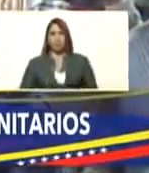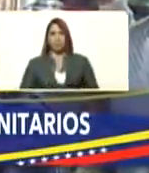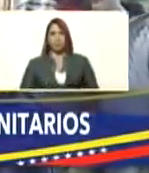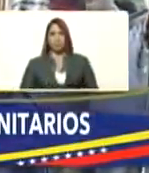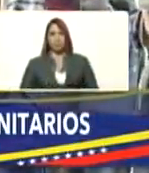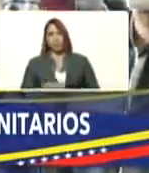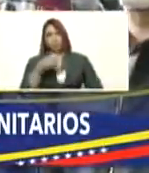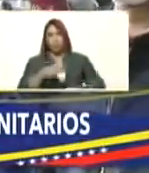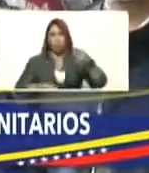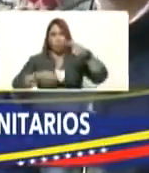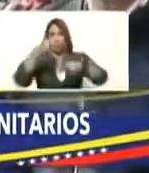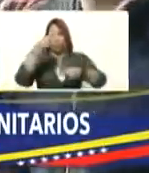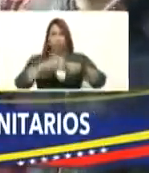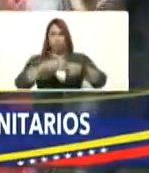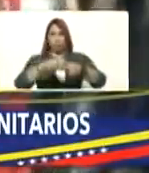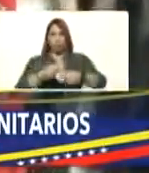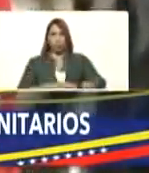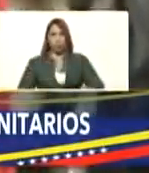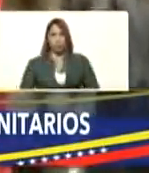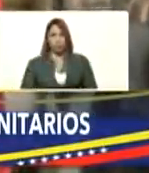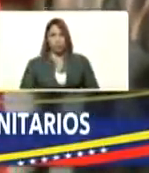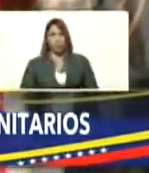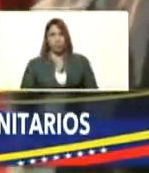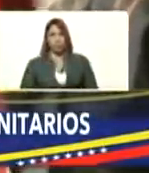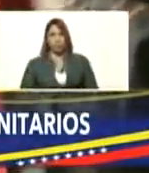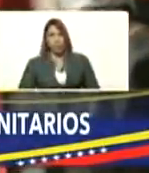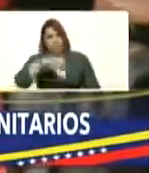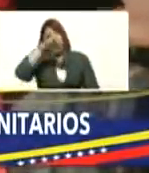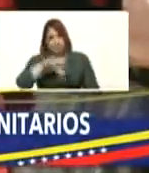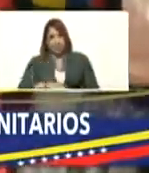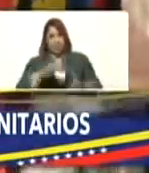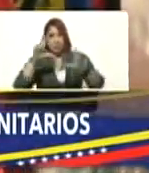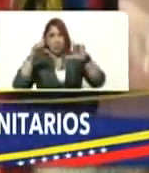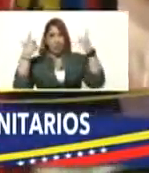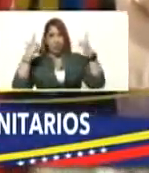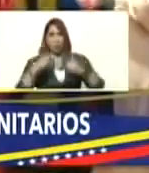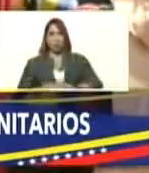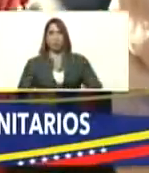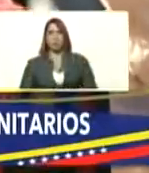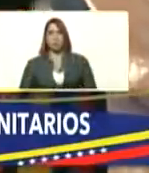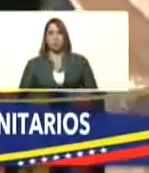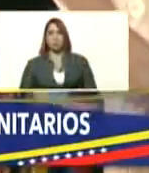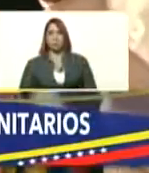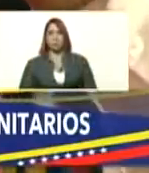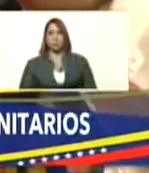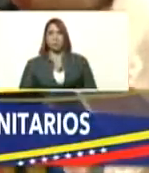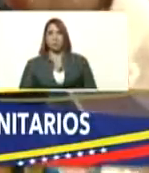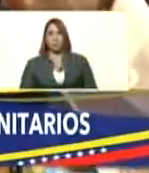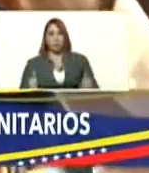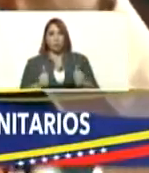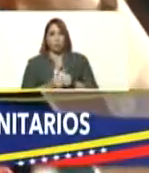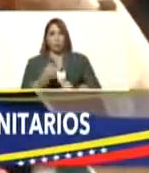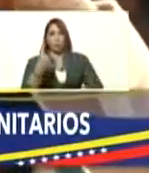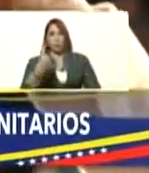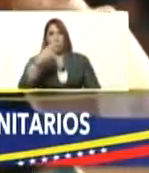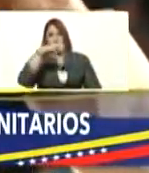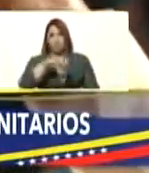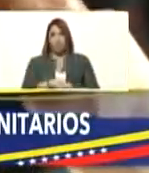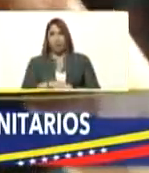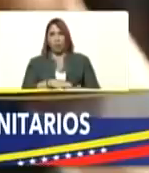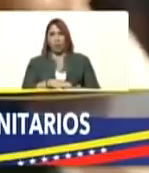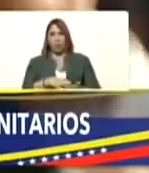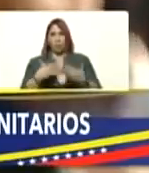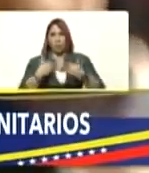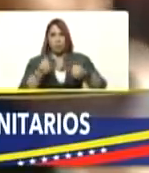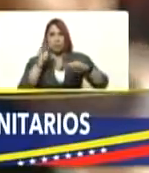la construcción del Estado La Guaira como un Estado de